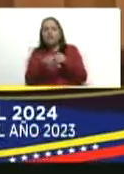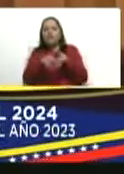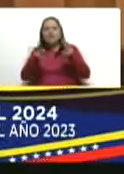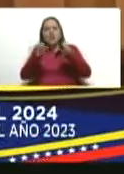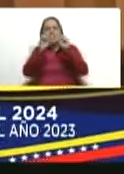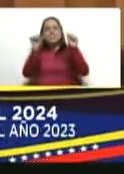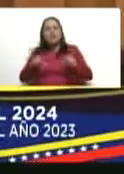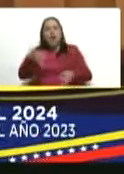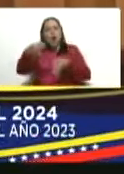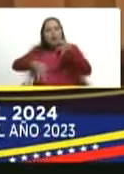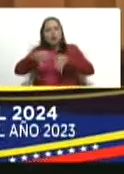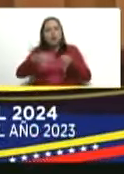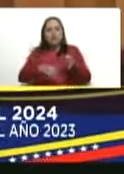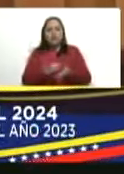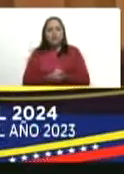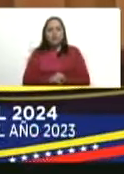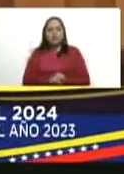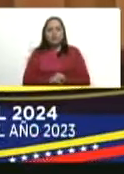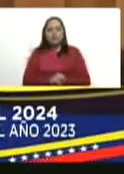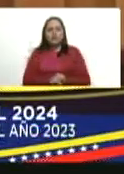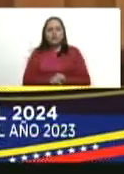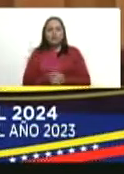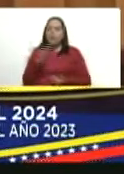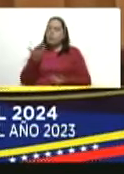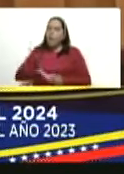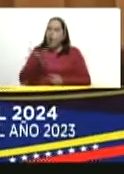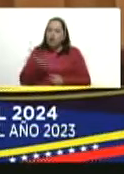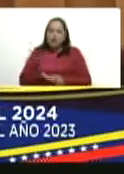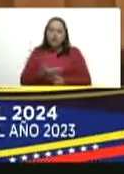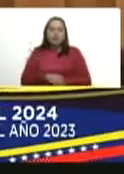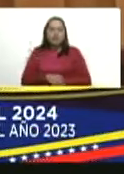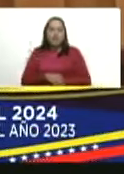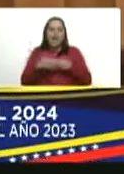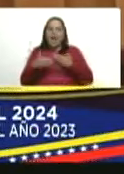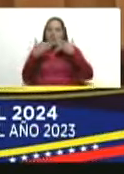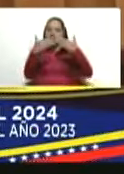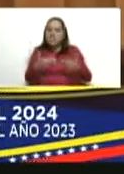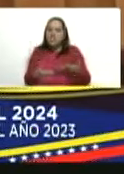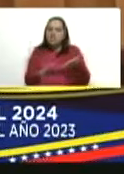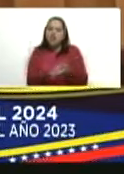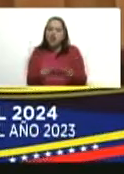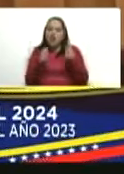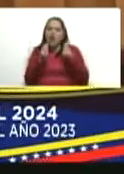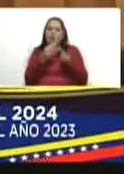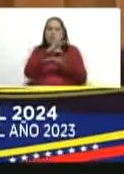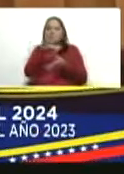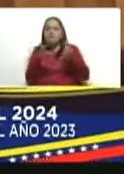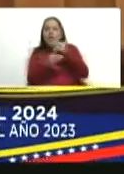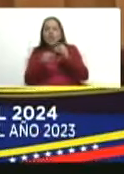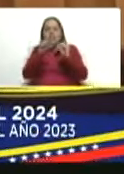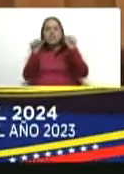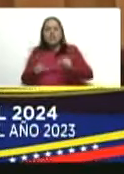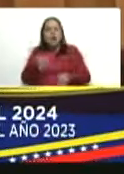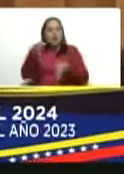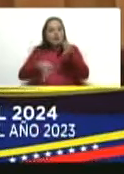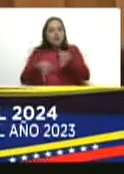justicia. Es necesario avanzar en la modernización del sistema de